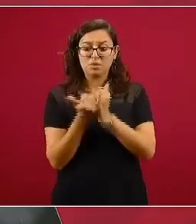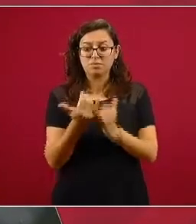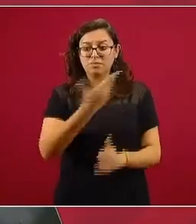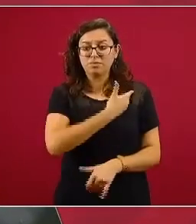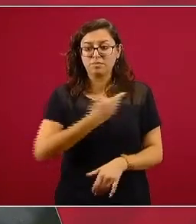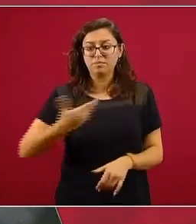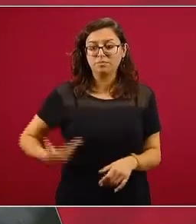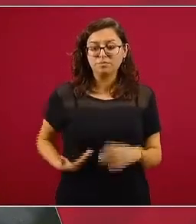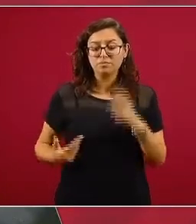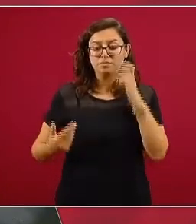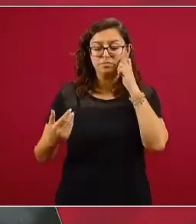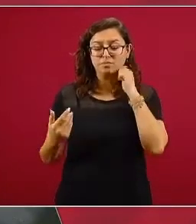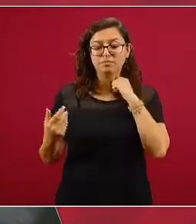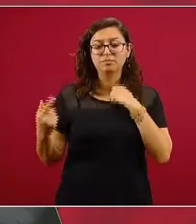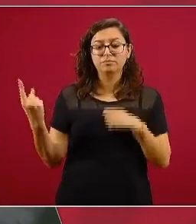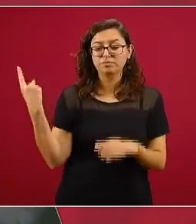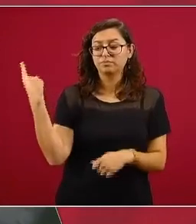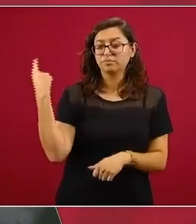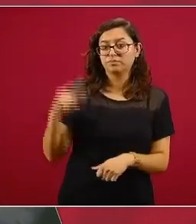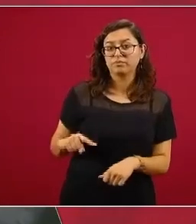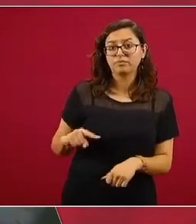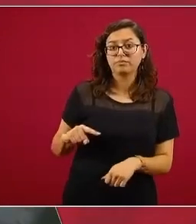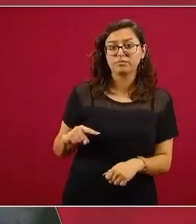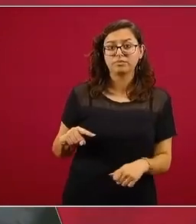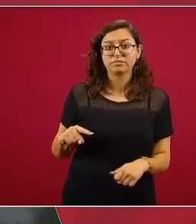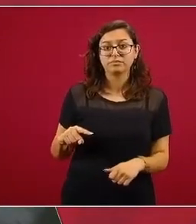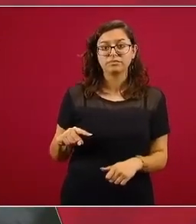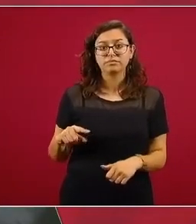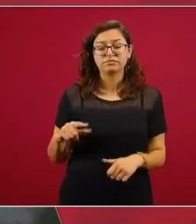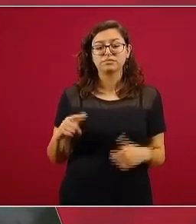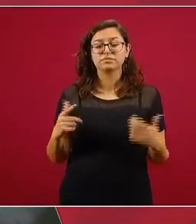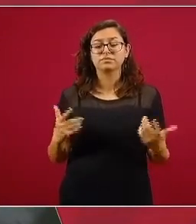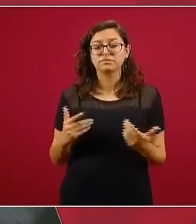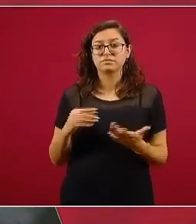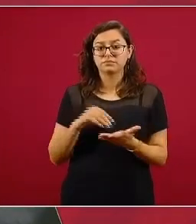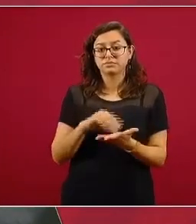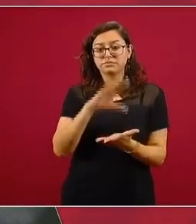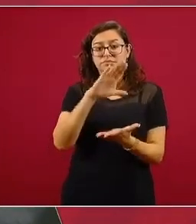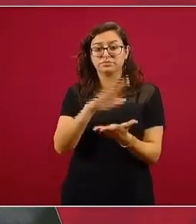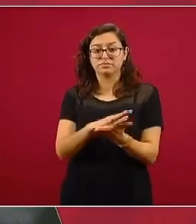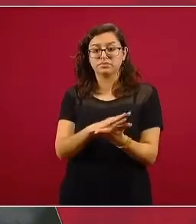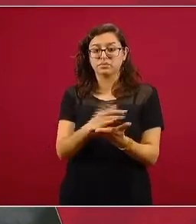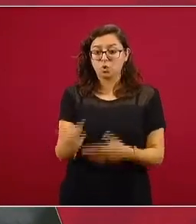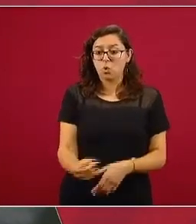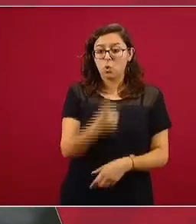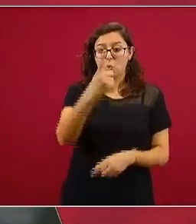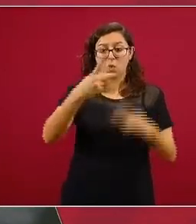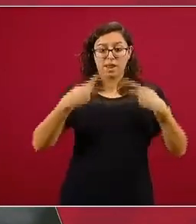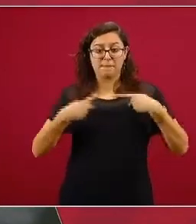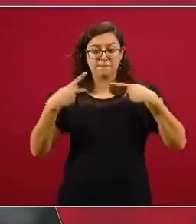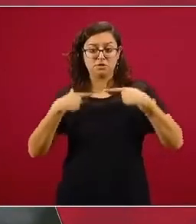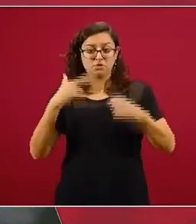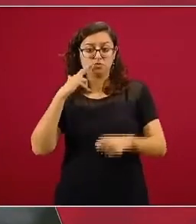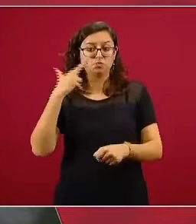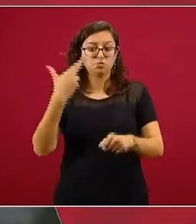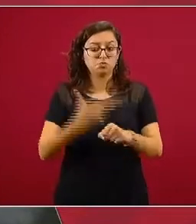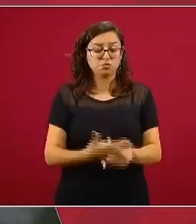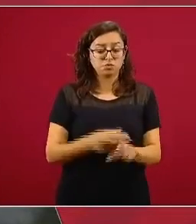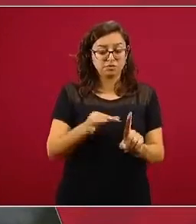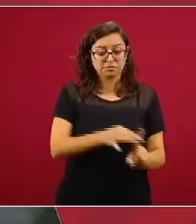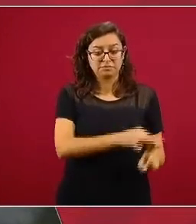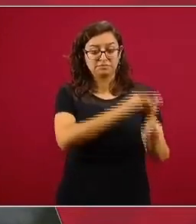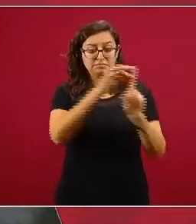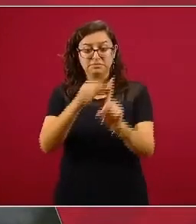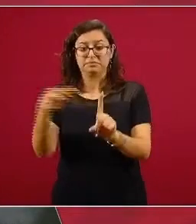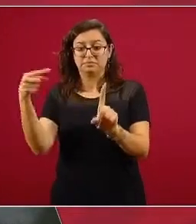instrucción también muy específica que le dio al secretario de Salud, le pidió que estableciera una persona responsable del seguimiento